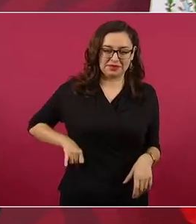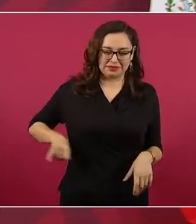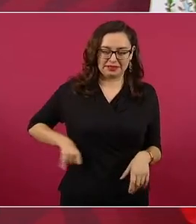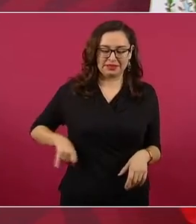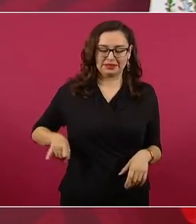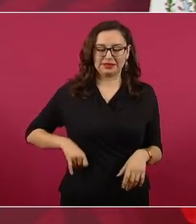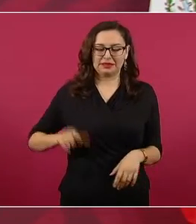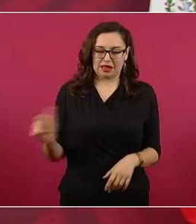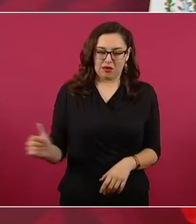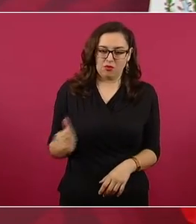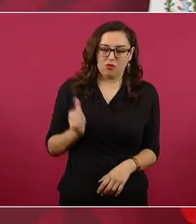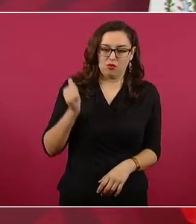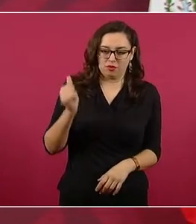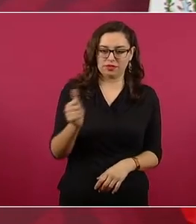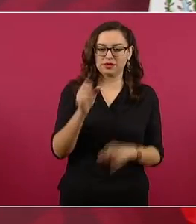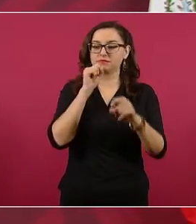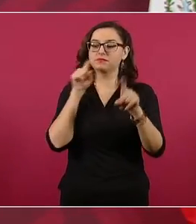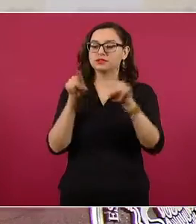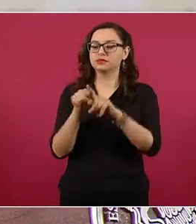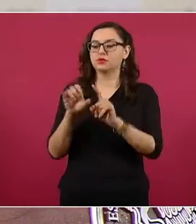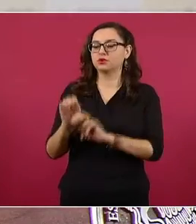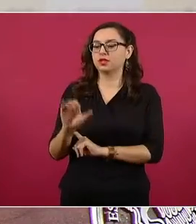Electricidad lo sepan.